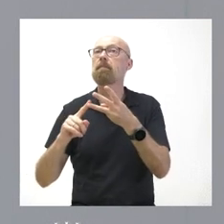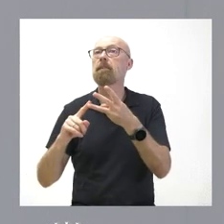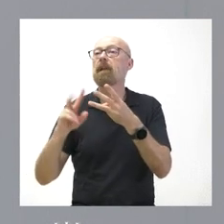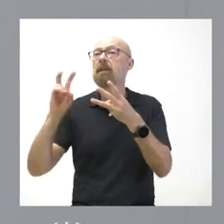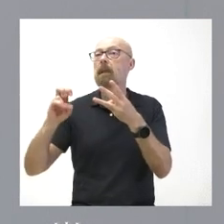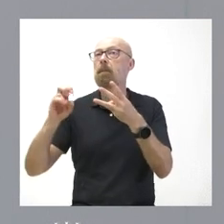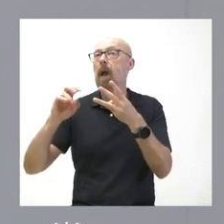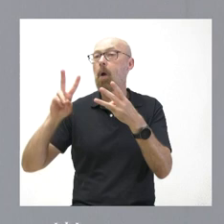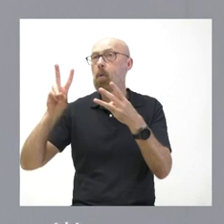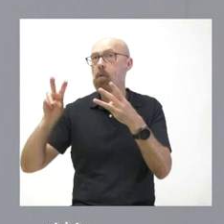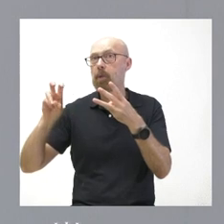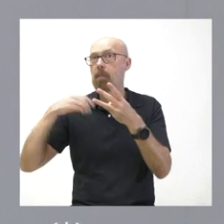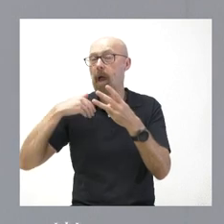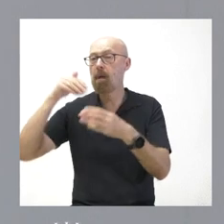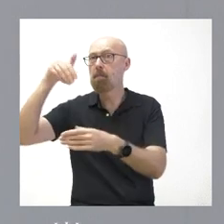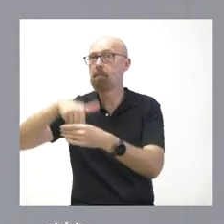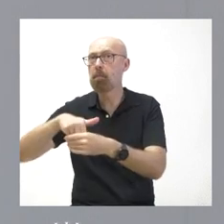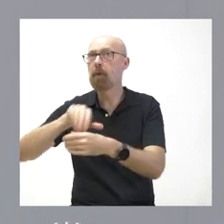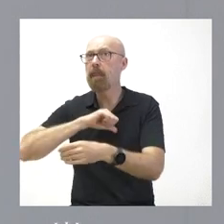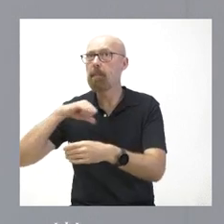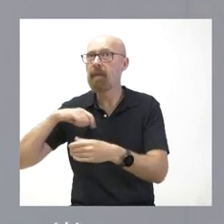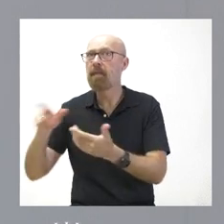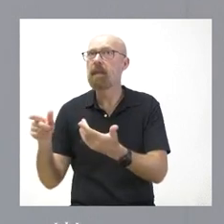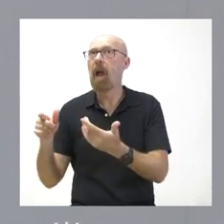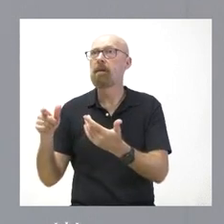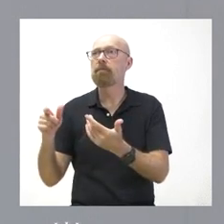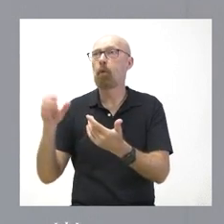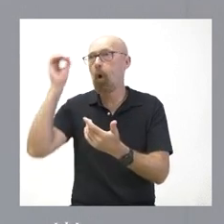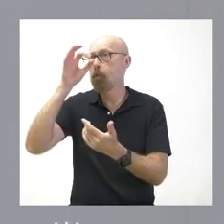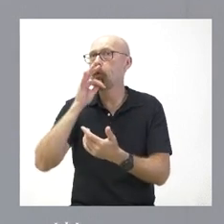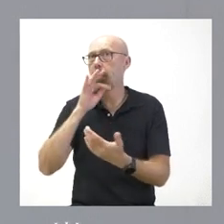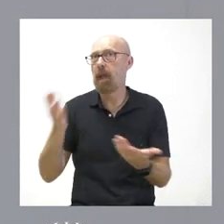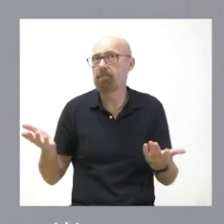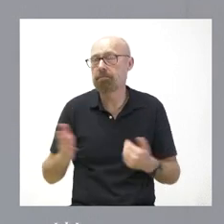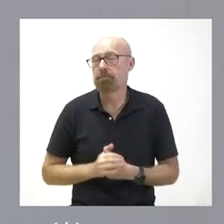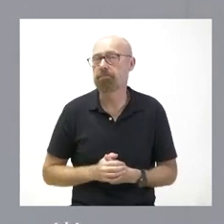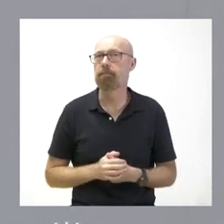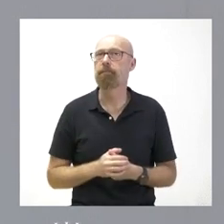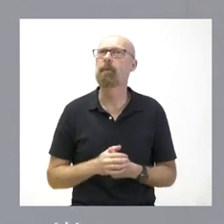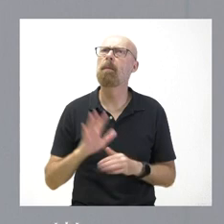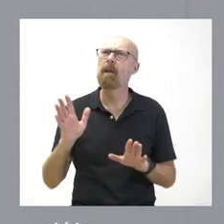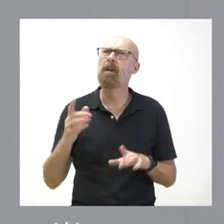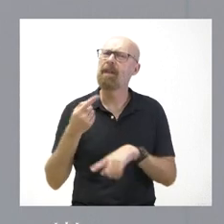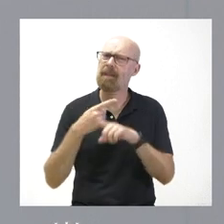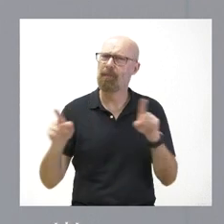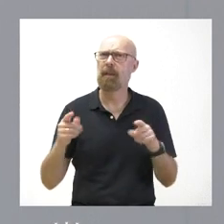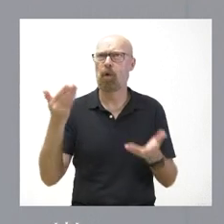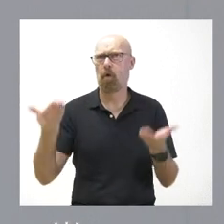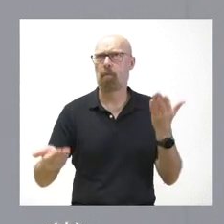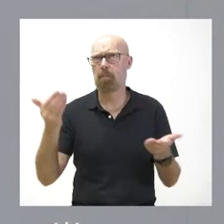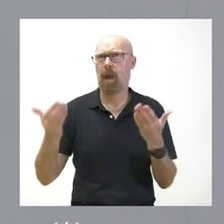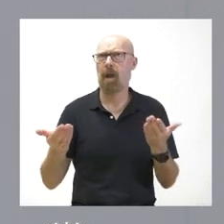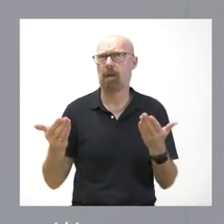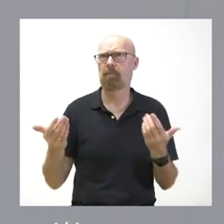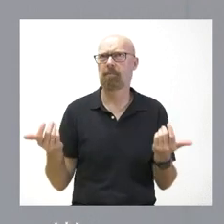último de los asuntos suponiendo que esa opinión tenga ya al día de hoy un valor pero es muy distinto lo que con unos comprometió de lo que